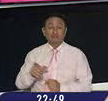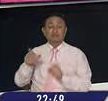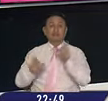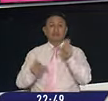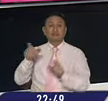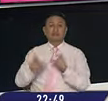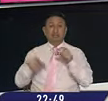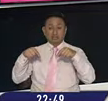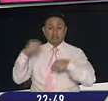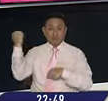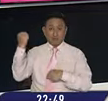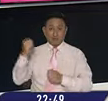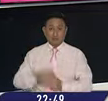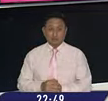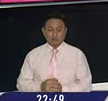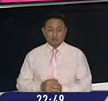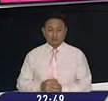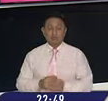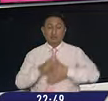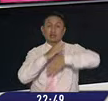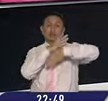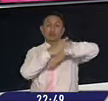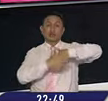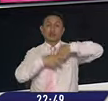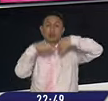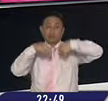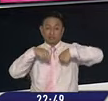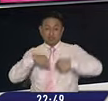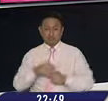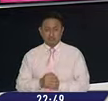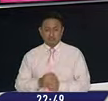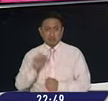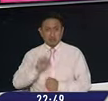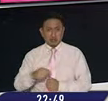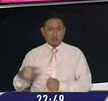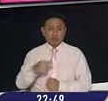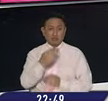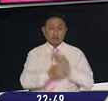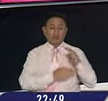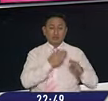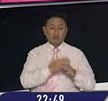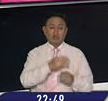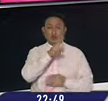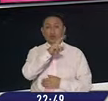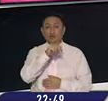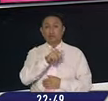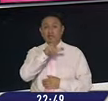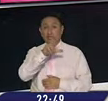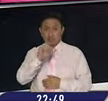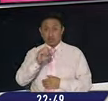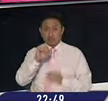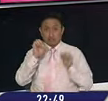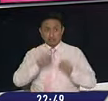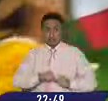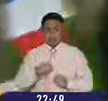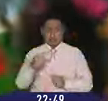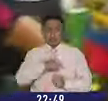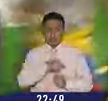jugadores emblemáticos. Sudamérica sueña con organizar esta cita en el